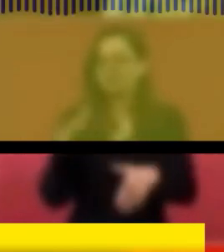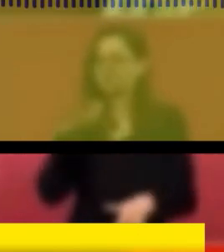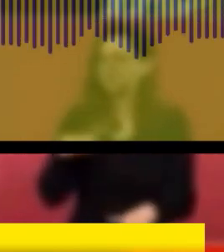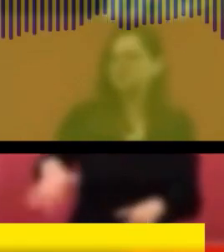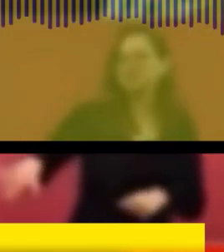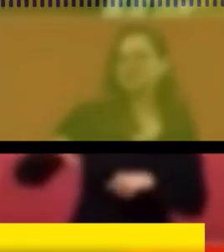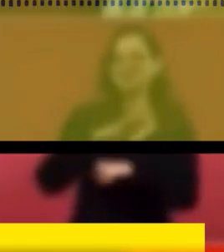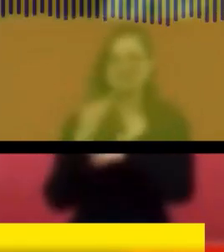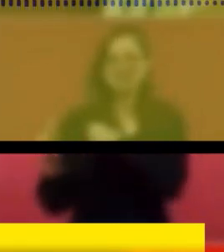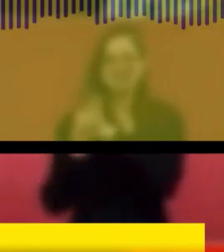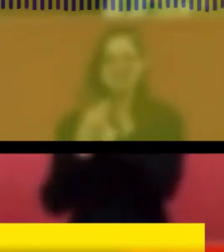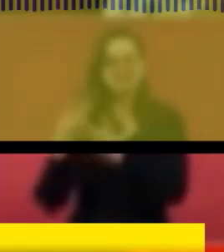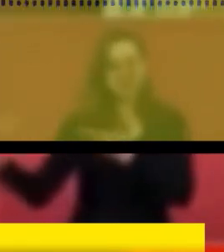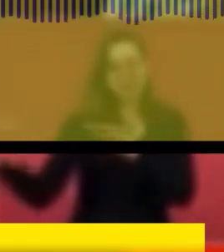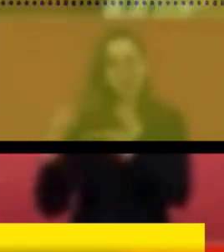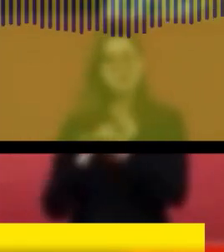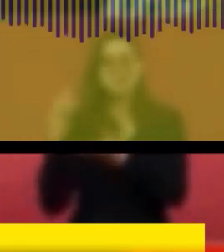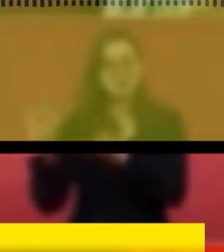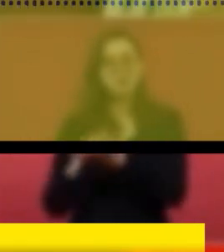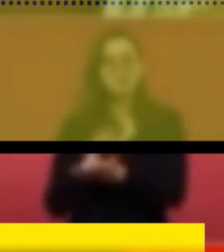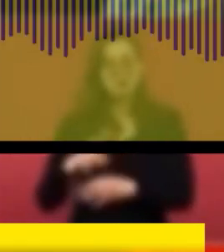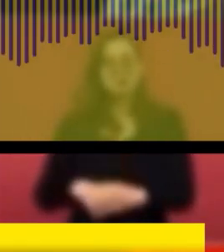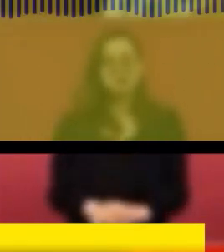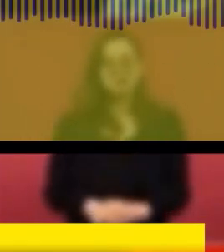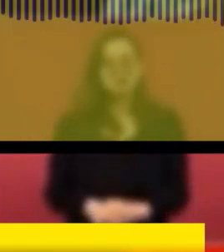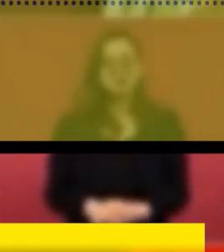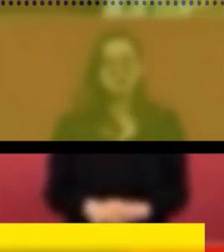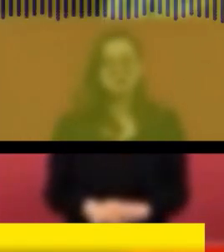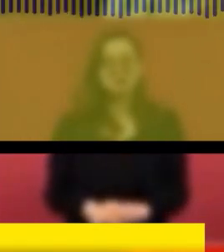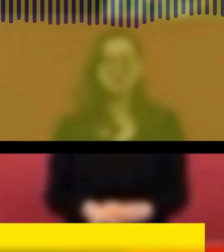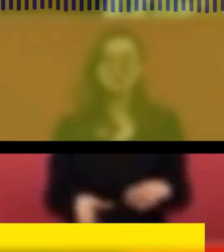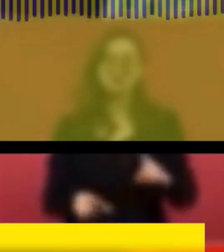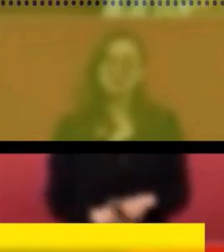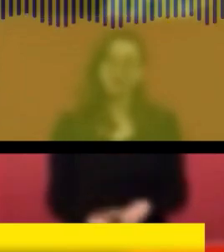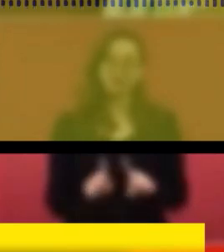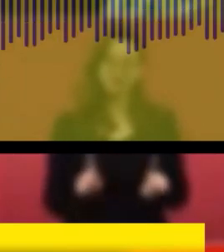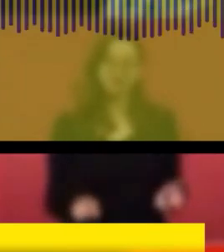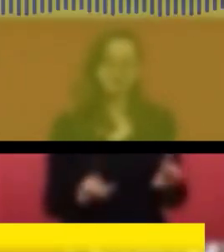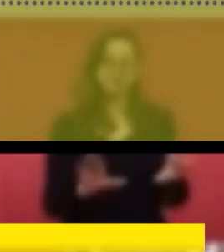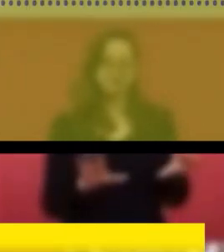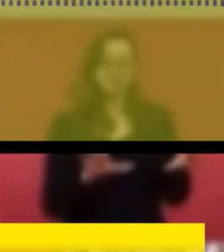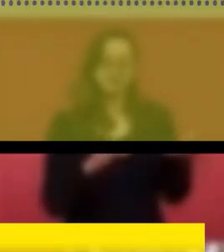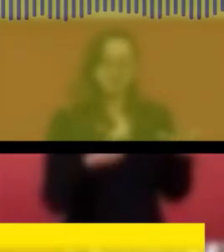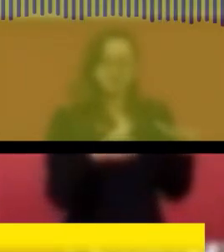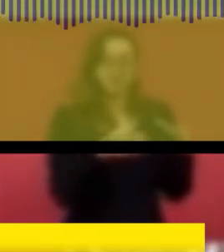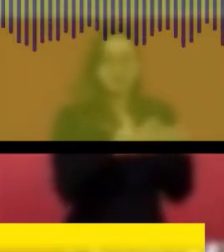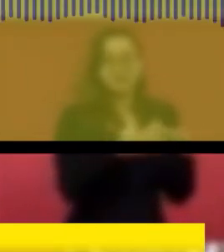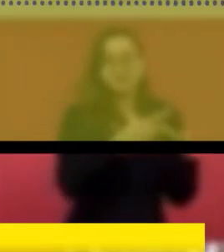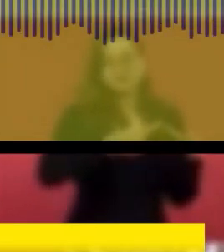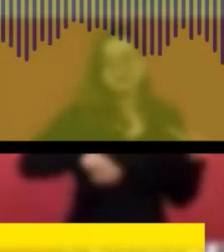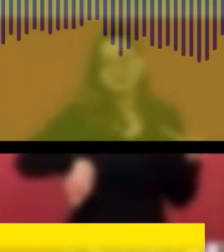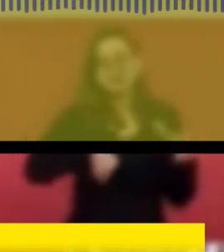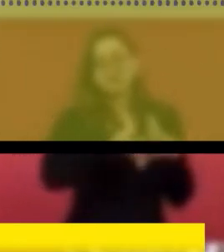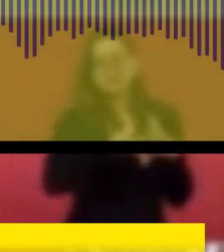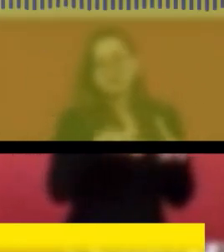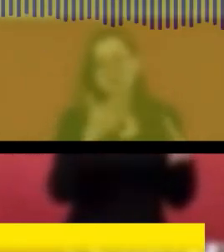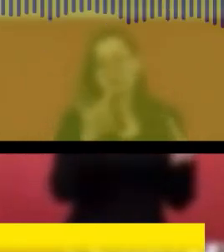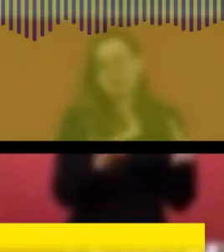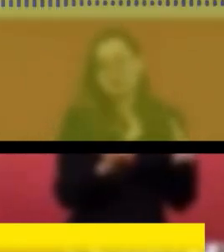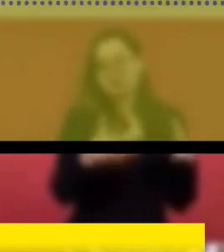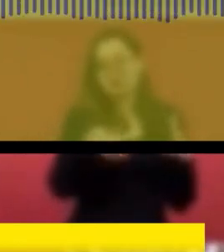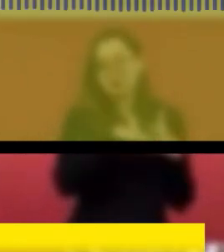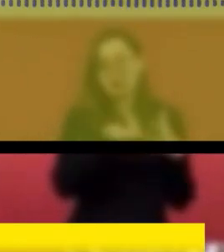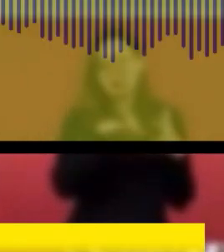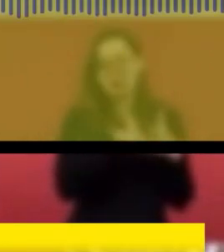segura. Es un asunto de estrategia política. Escuchemos qué fue lo que dijo López Obrador en las últimas horas, precisamente refiriéndose a